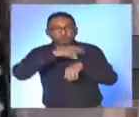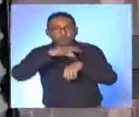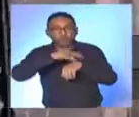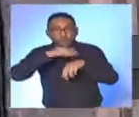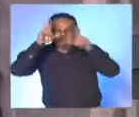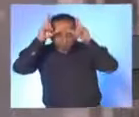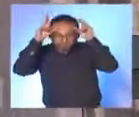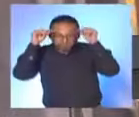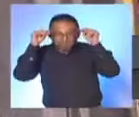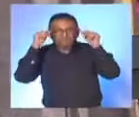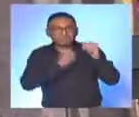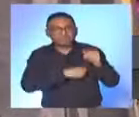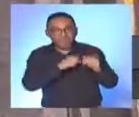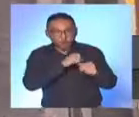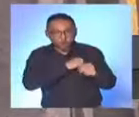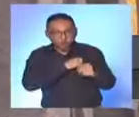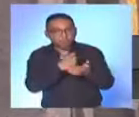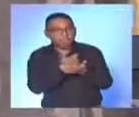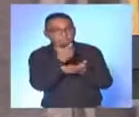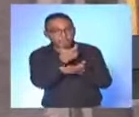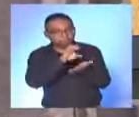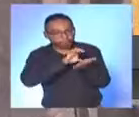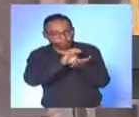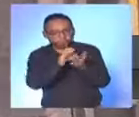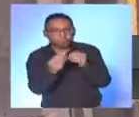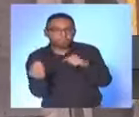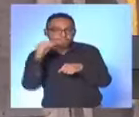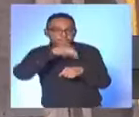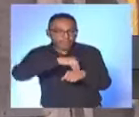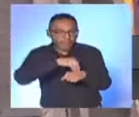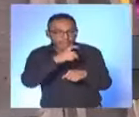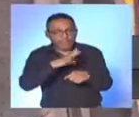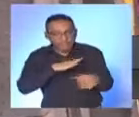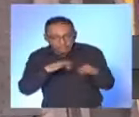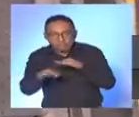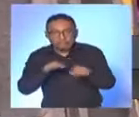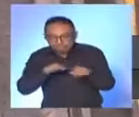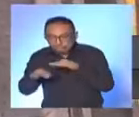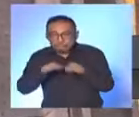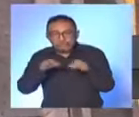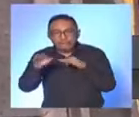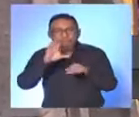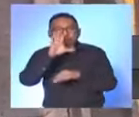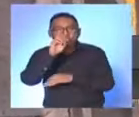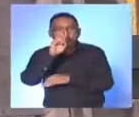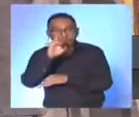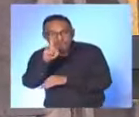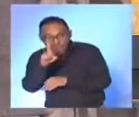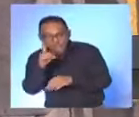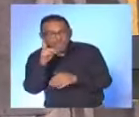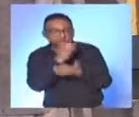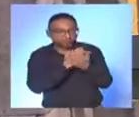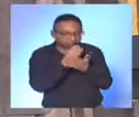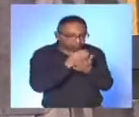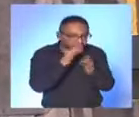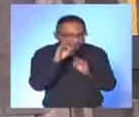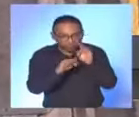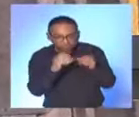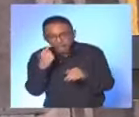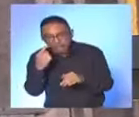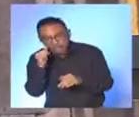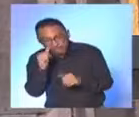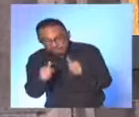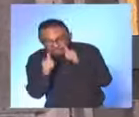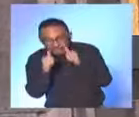personal de salud que hace frente al COVID-19, y así una serie de acciones que nos han